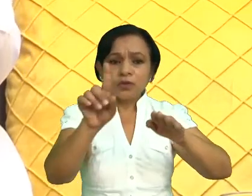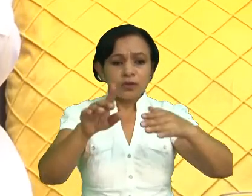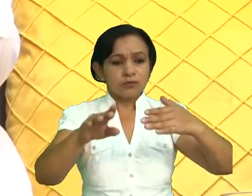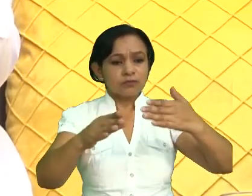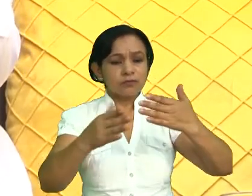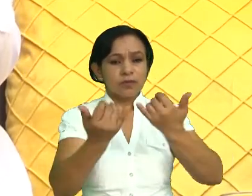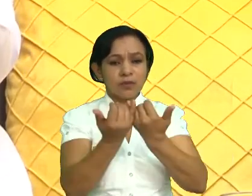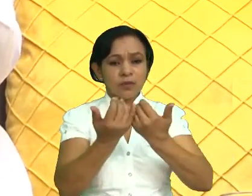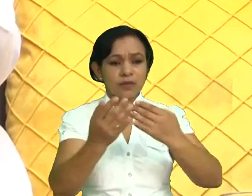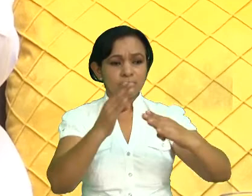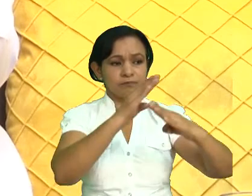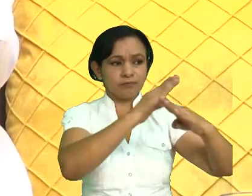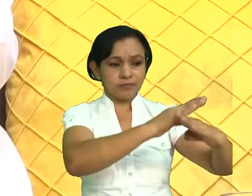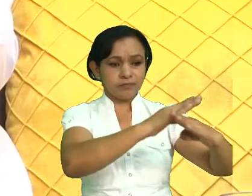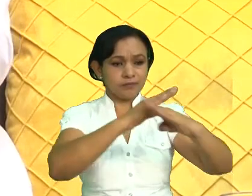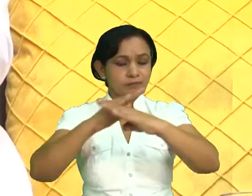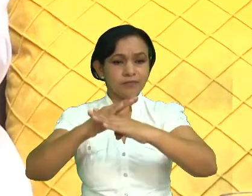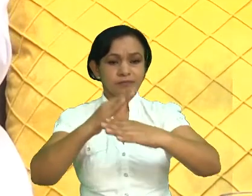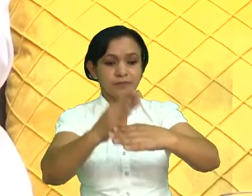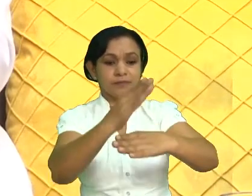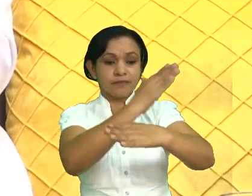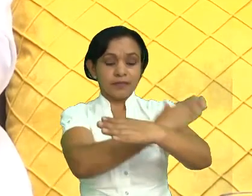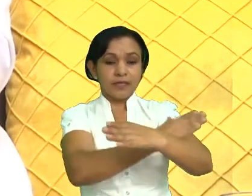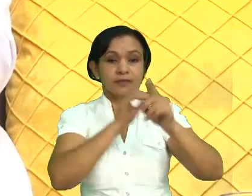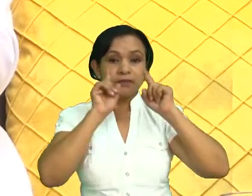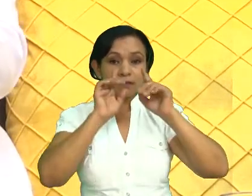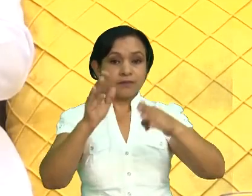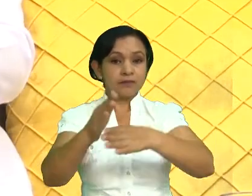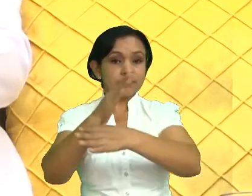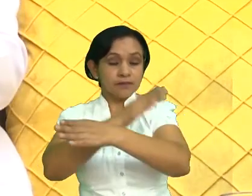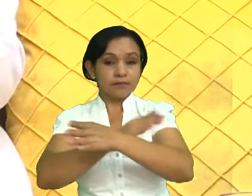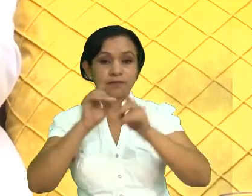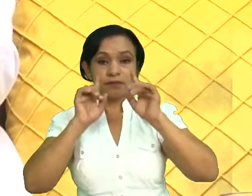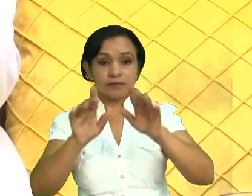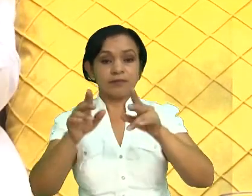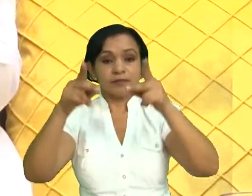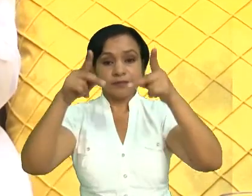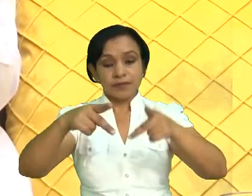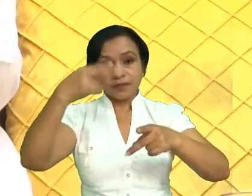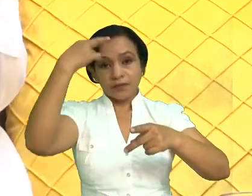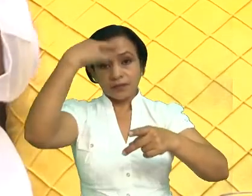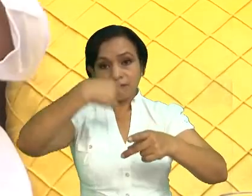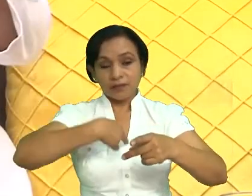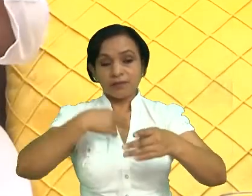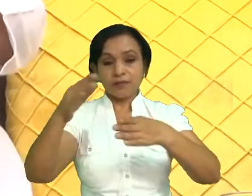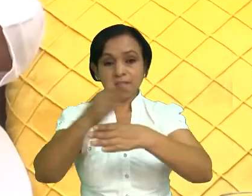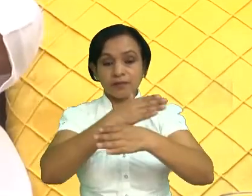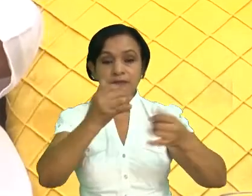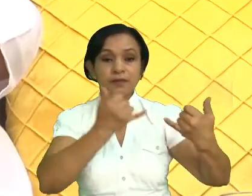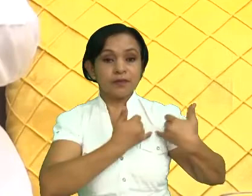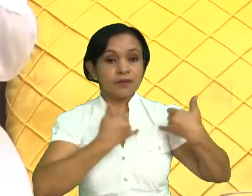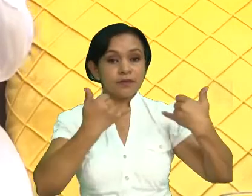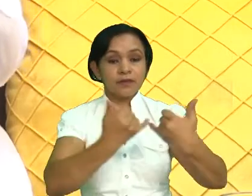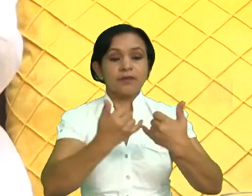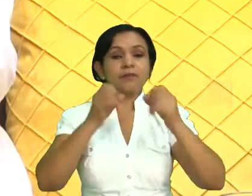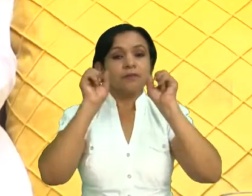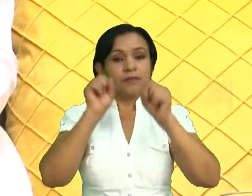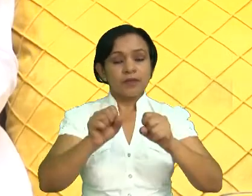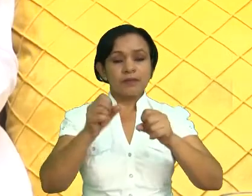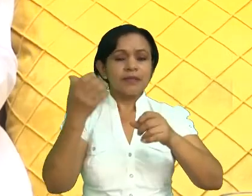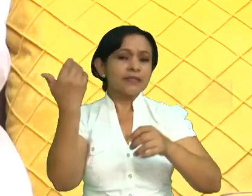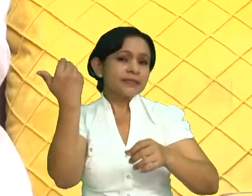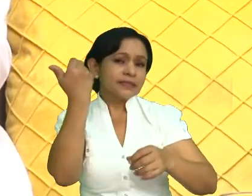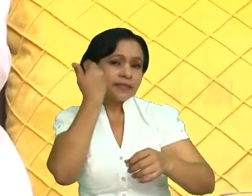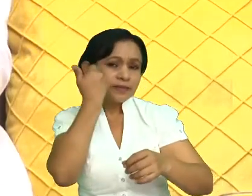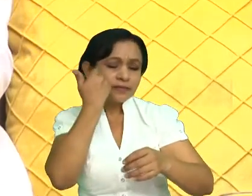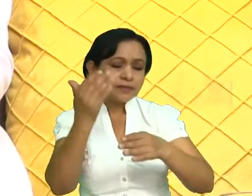con la familia y con el resto de las instituciones y el resto de las autoridades, ¿verdad?, públicas, para que evitemos más